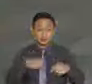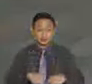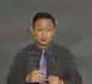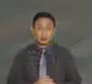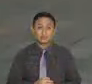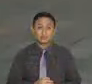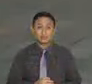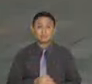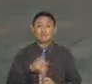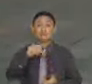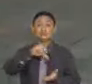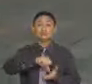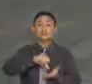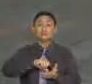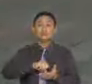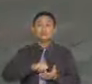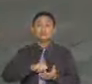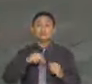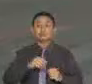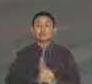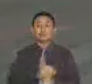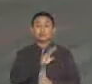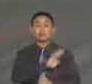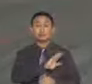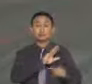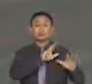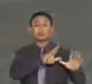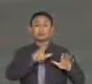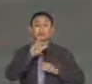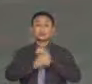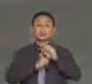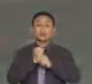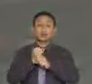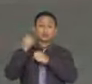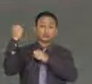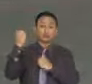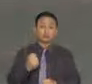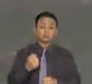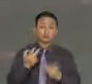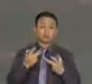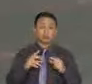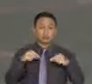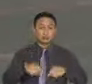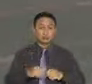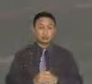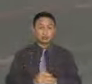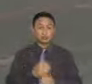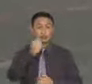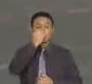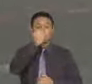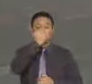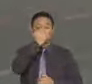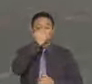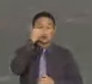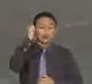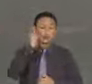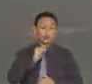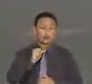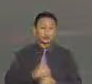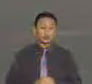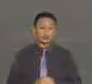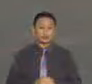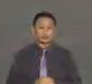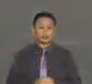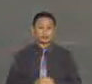a nuestra ciudad por lo alto 488 años de fundación y también se viste de rojo y azul ustedes ya lo decían